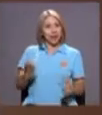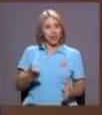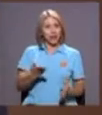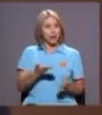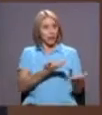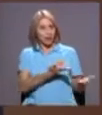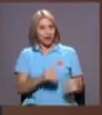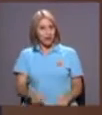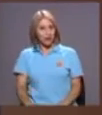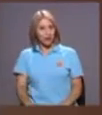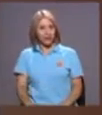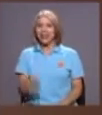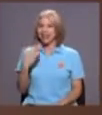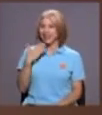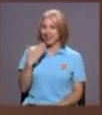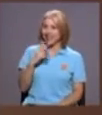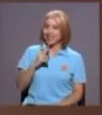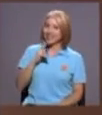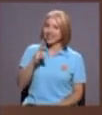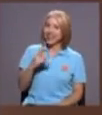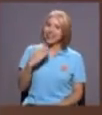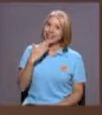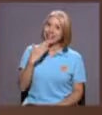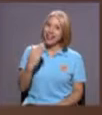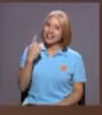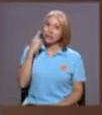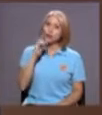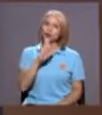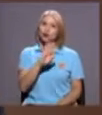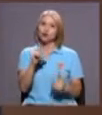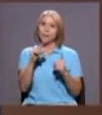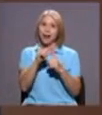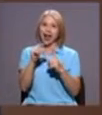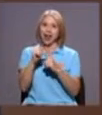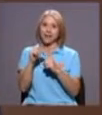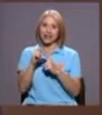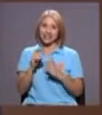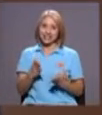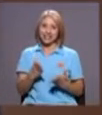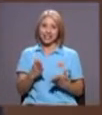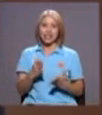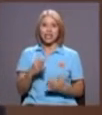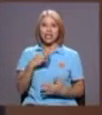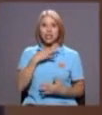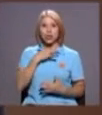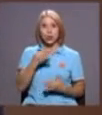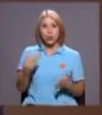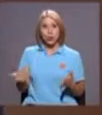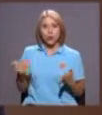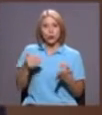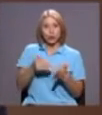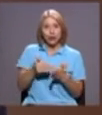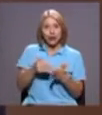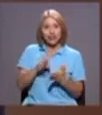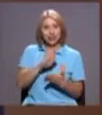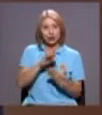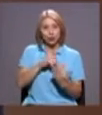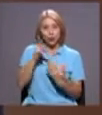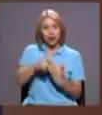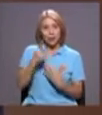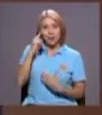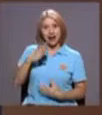gracias de verdad, y muchas gracias por las palabras, y un gusto de nuevo estar en el programa. Para mí es un